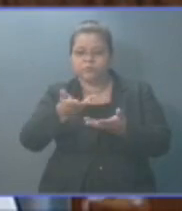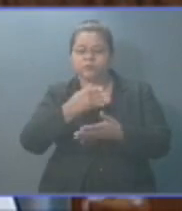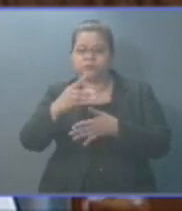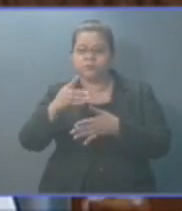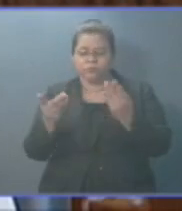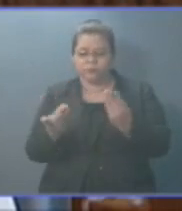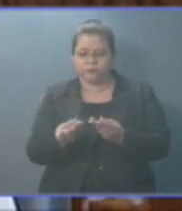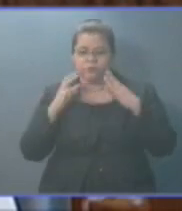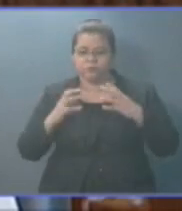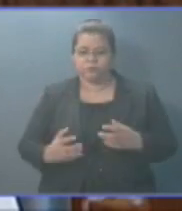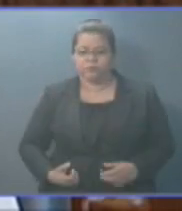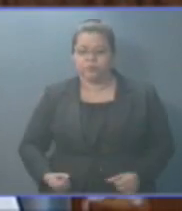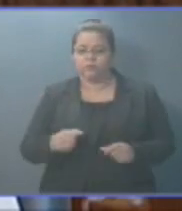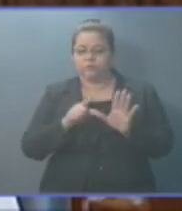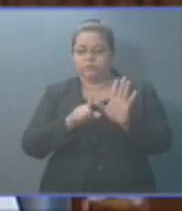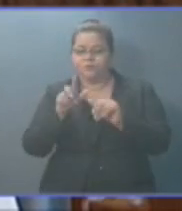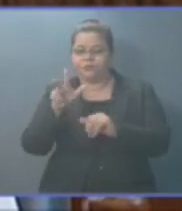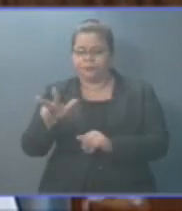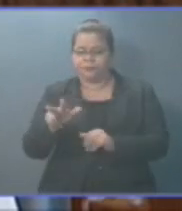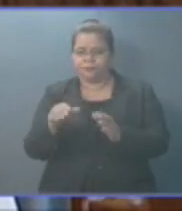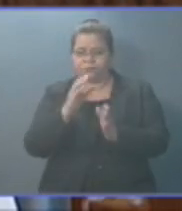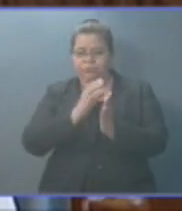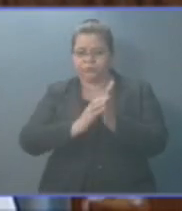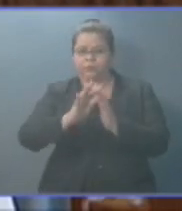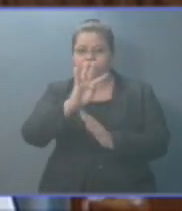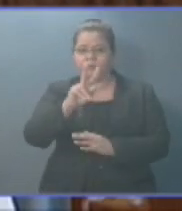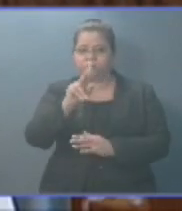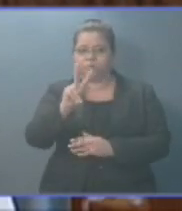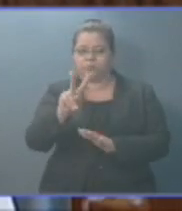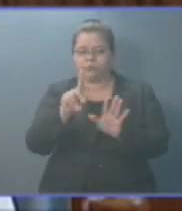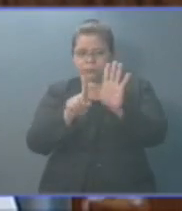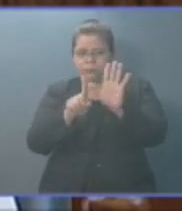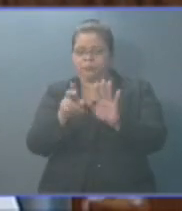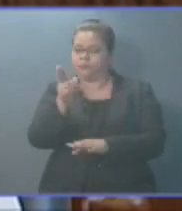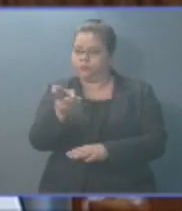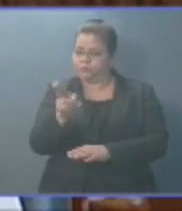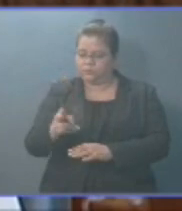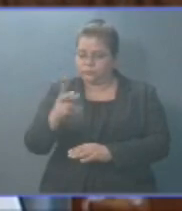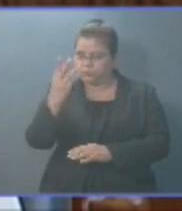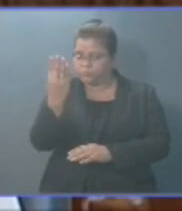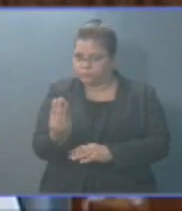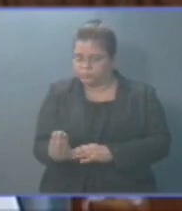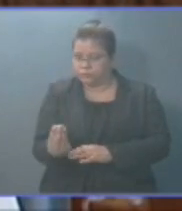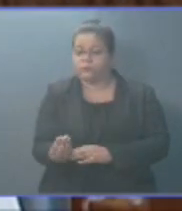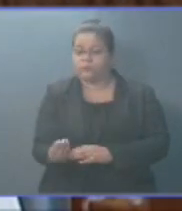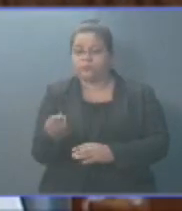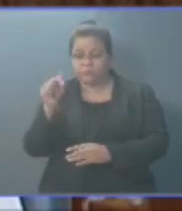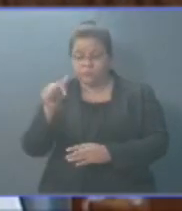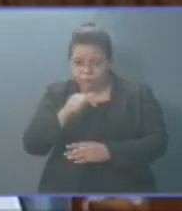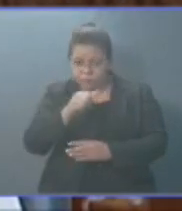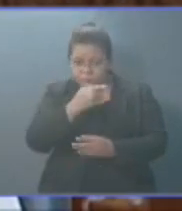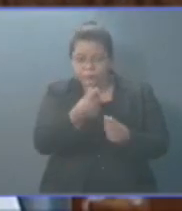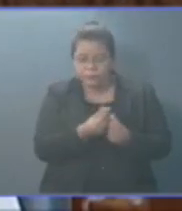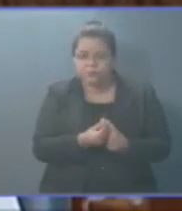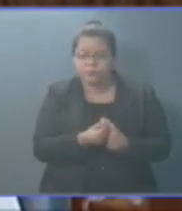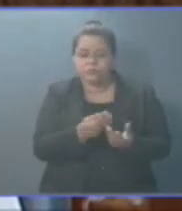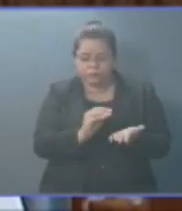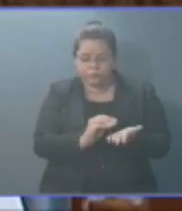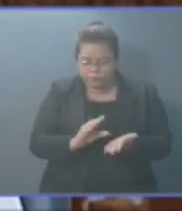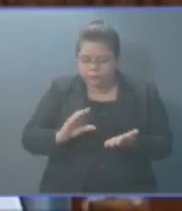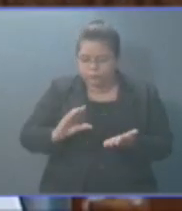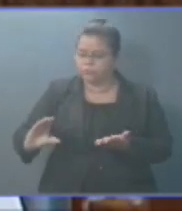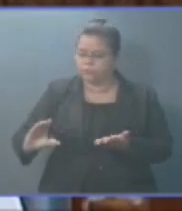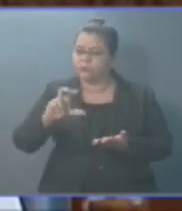número 63, tomo 426 de la misma fecha, y de estos fondos recibidos deberá asignarse